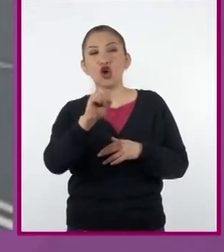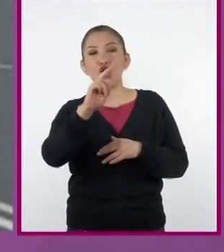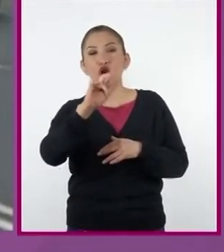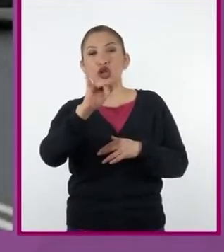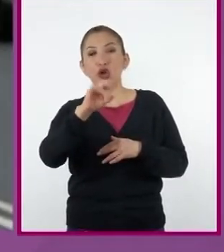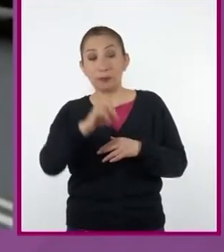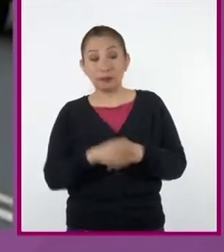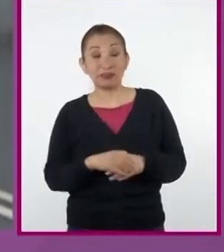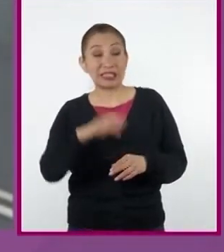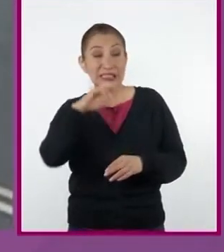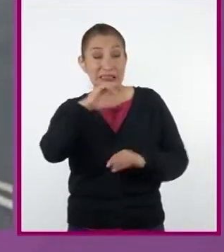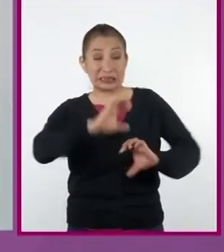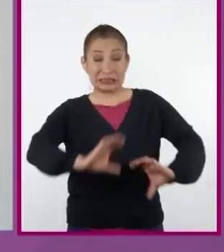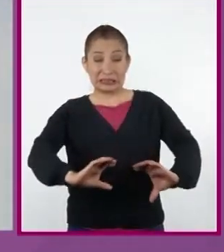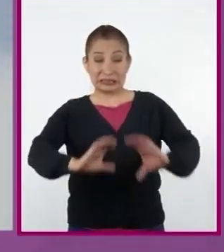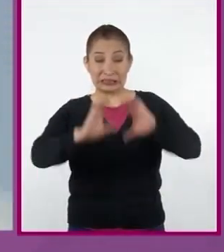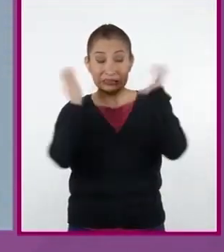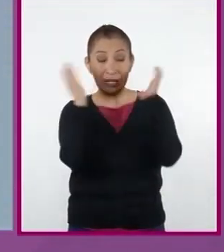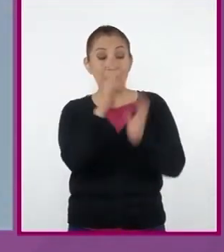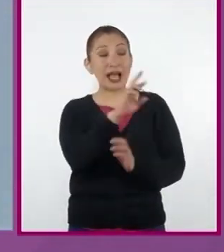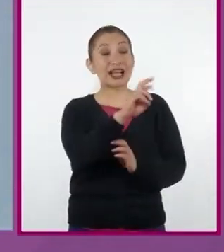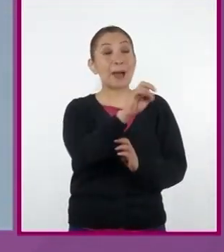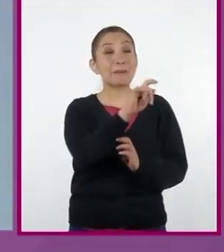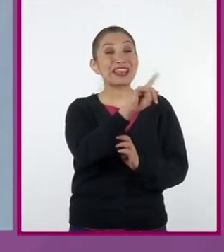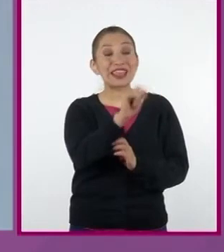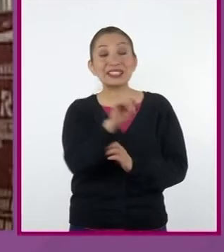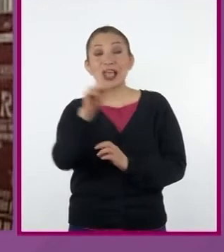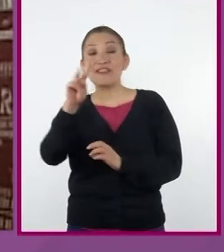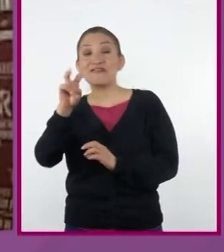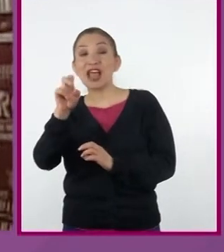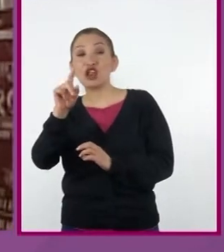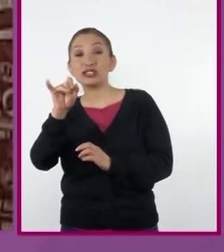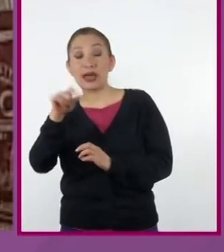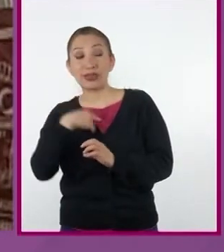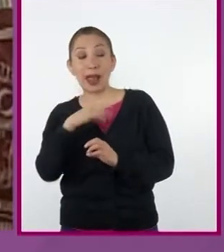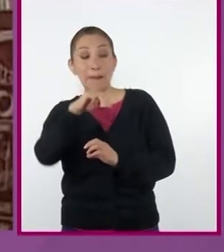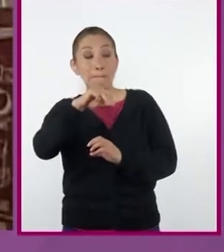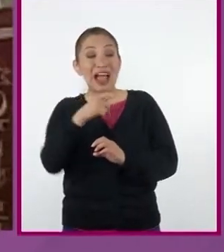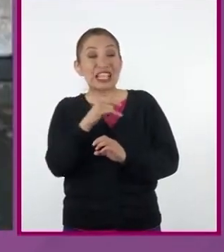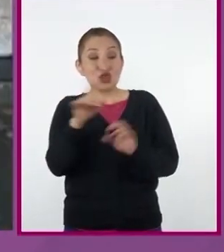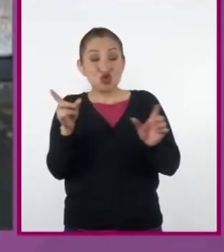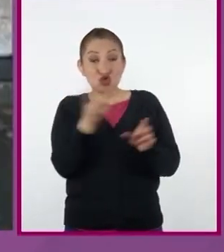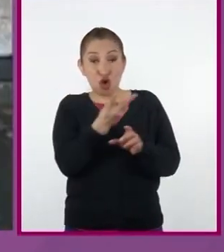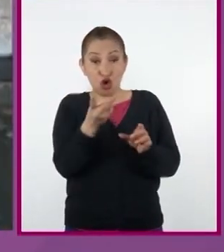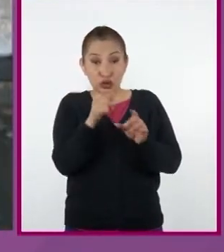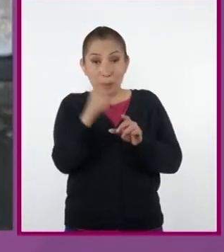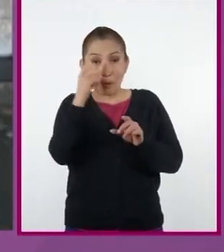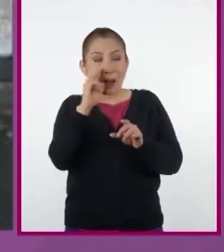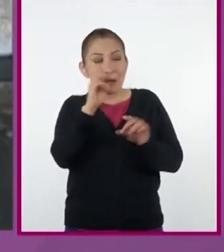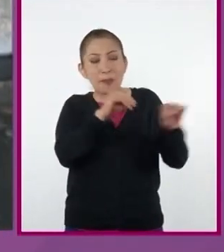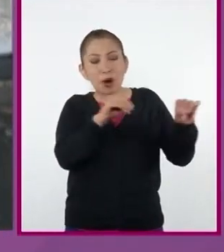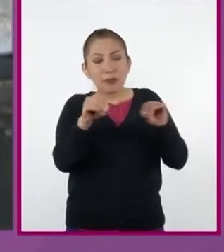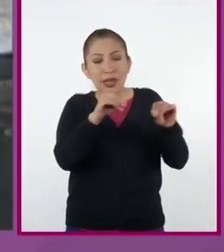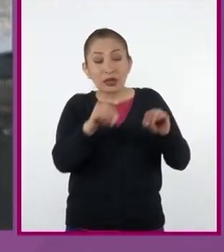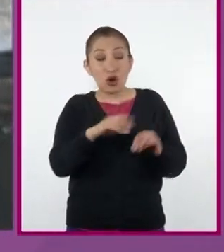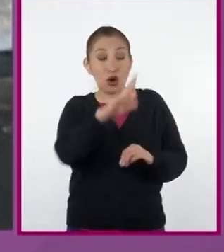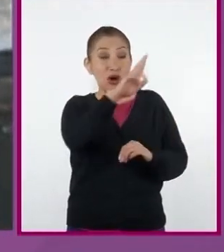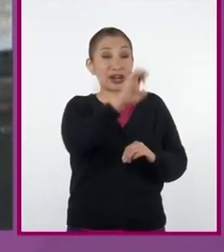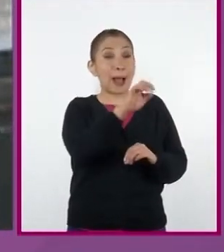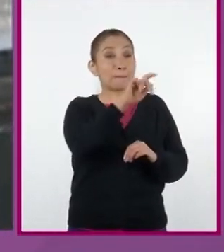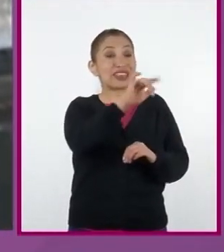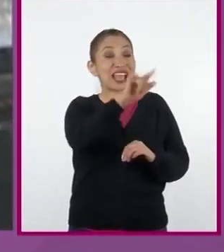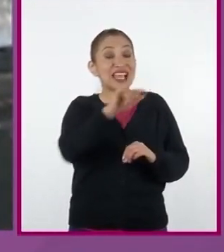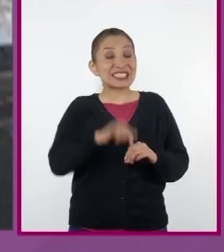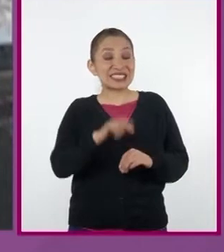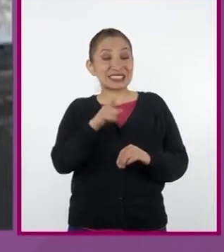La rapidez y la velocidad son magnitudes esenciales para describir el movimiento. La rapidez es una